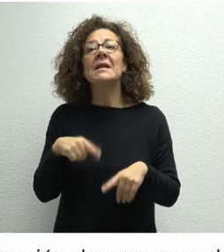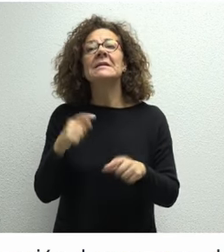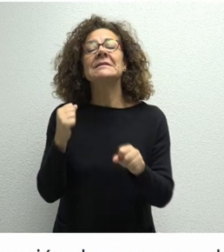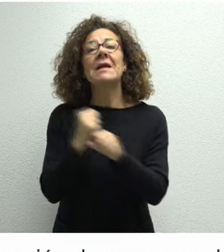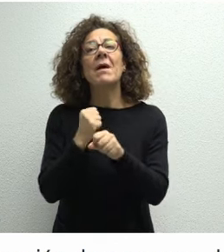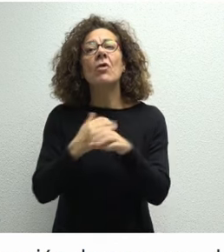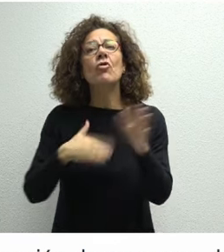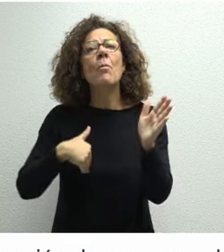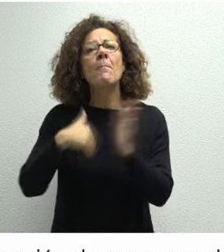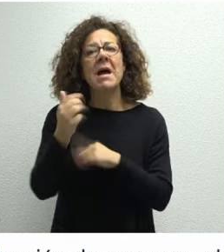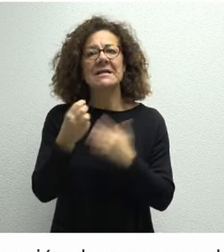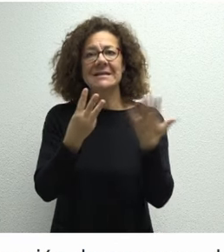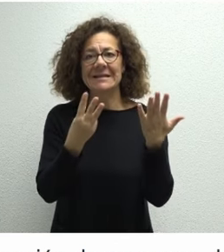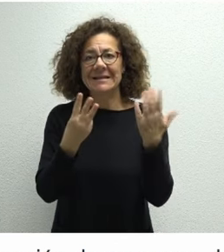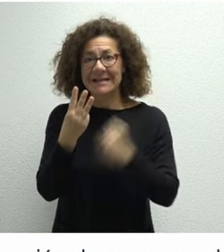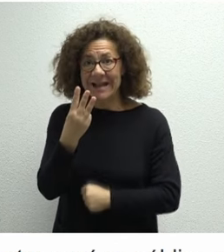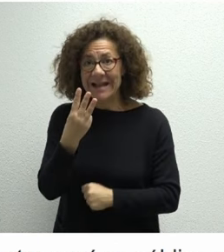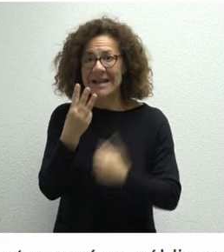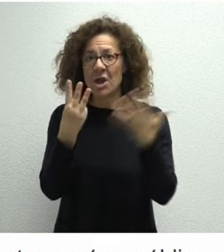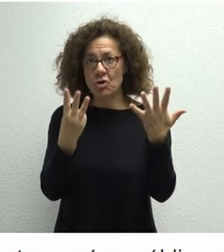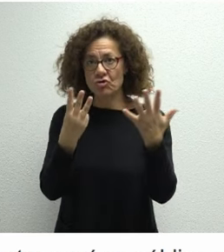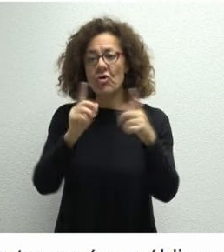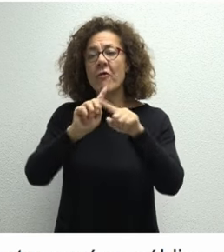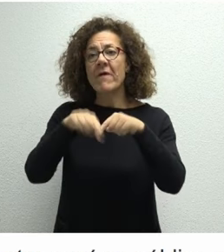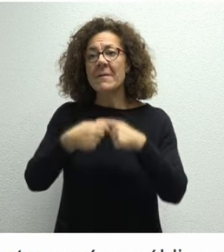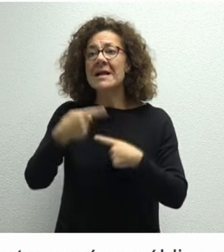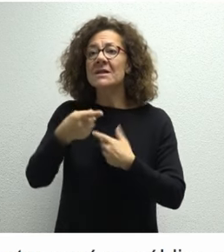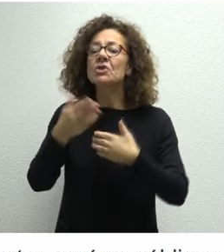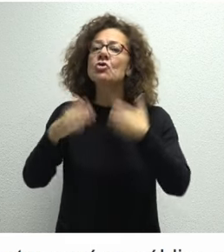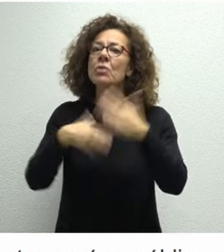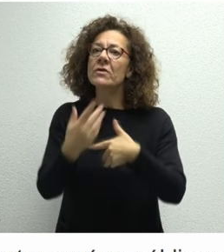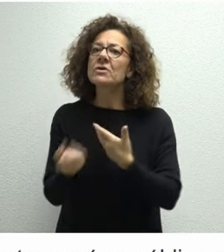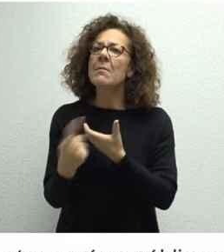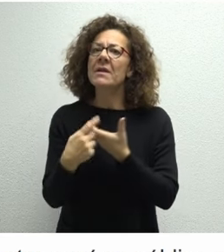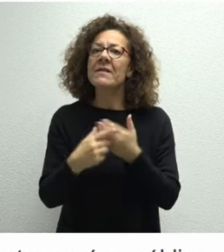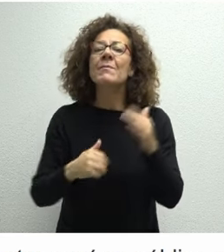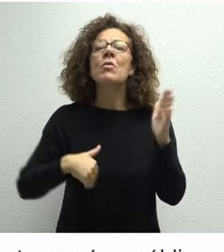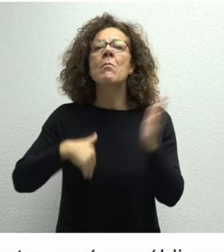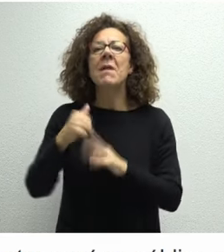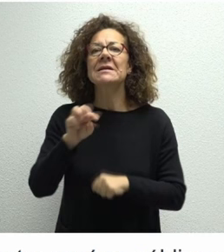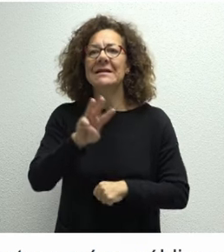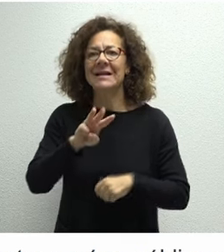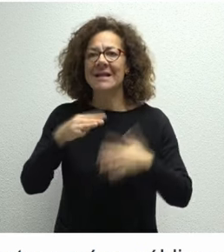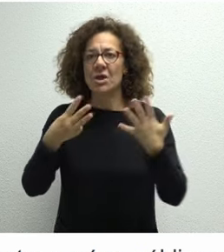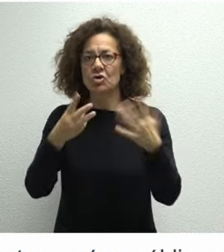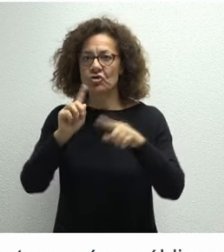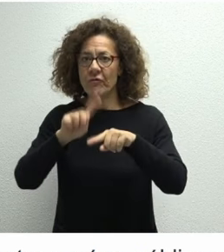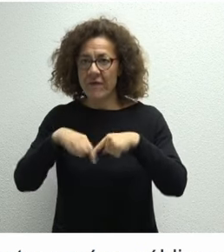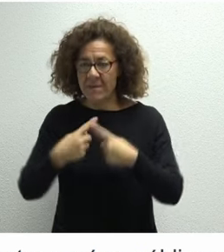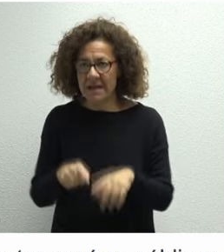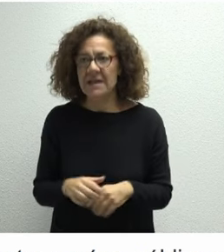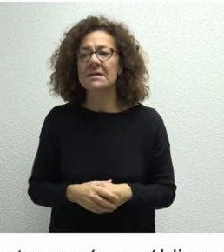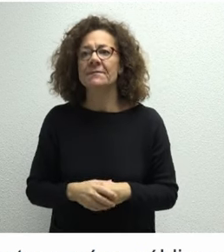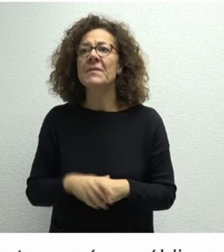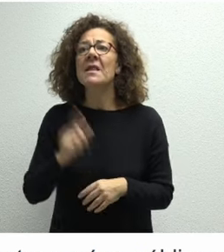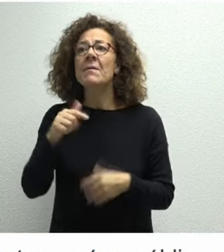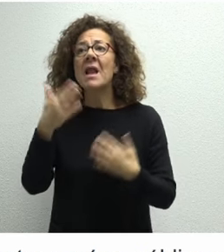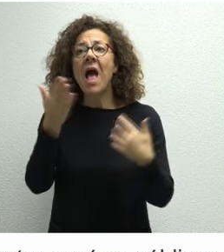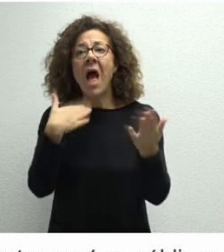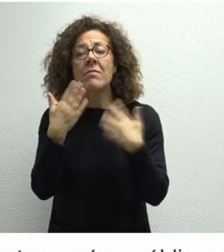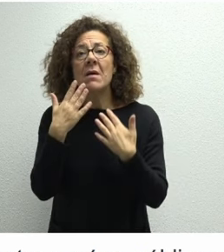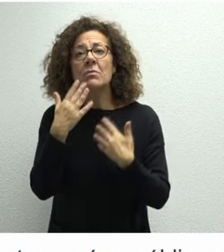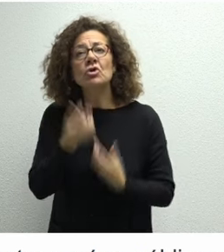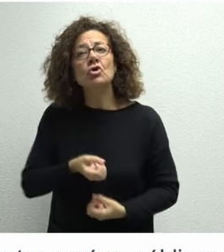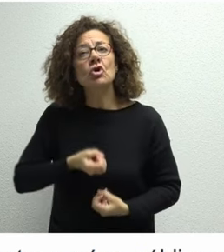con más de 38 familias no en estos procesos han participado más de 38 familias eh hablábamos que los